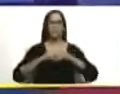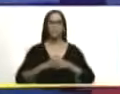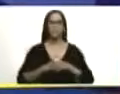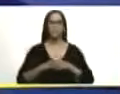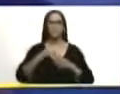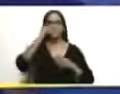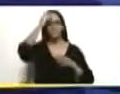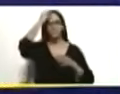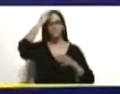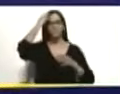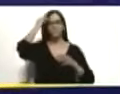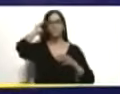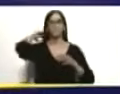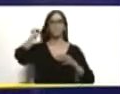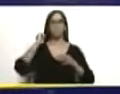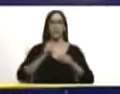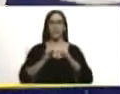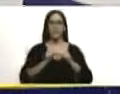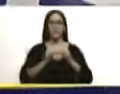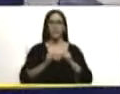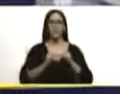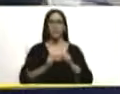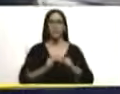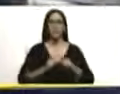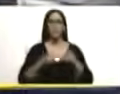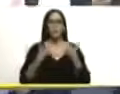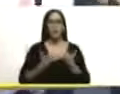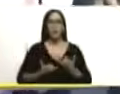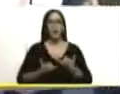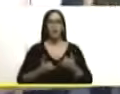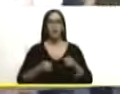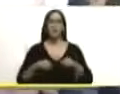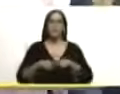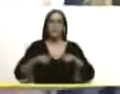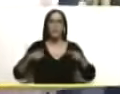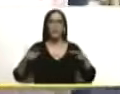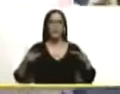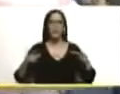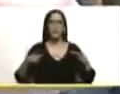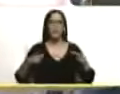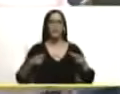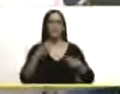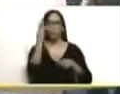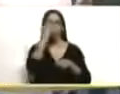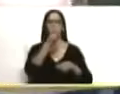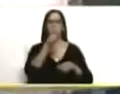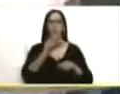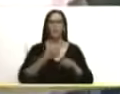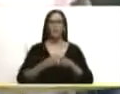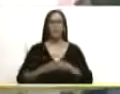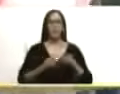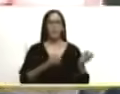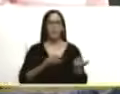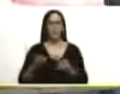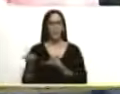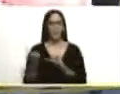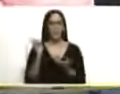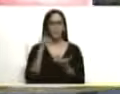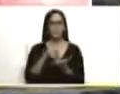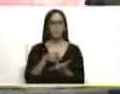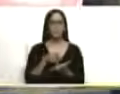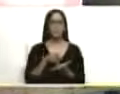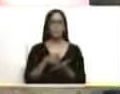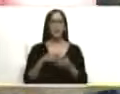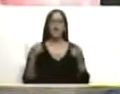seguimos. ¿Ah? Delcy, vamos ahora. Esto es inmenso, esto es grande, esto es muy bello. Los invito a venirse aquí al